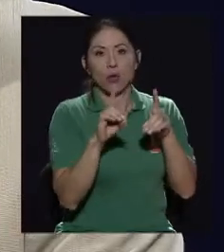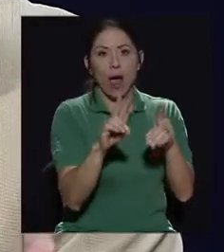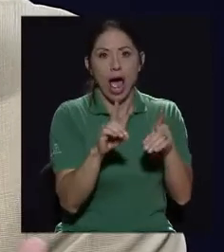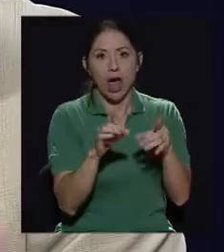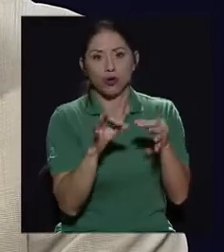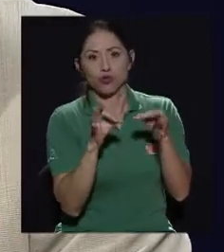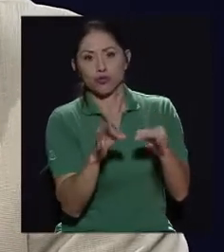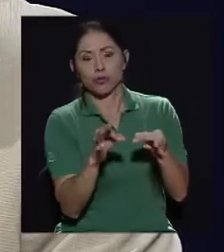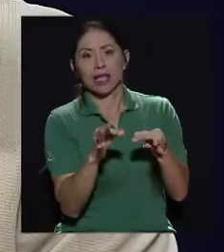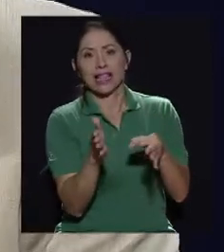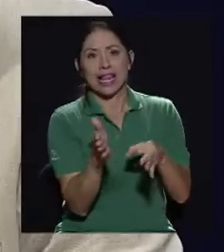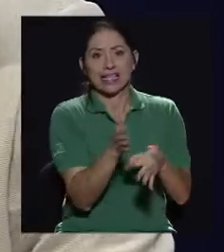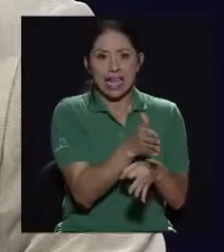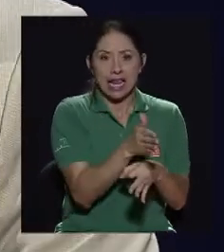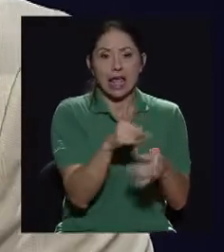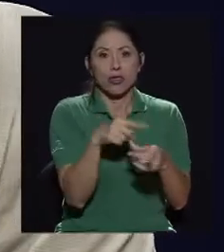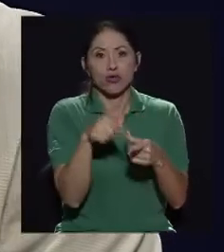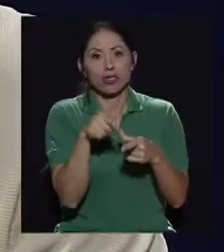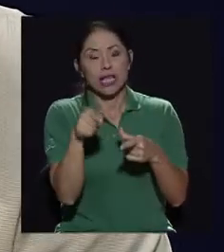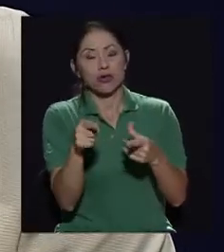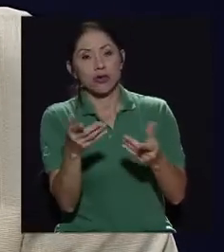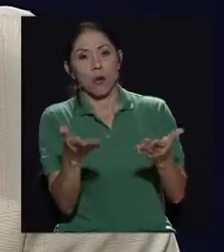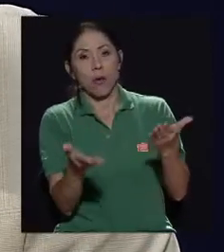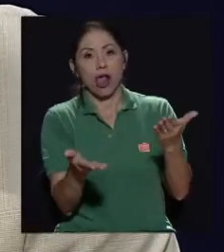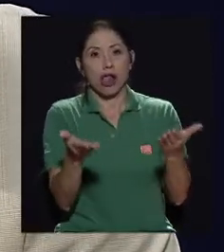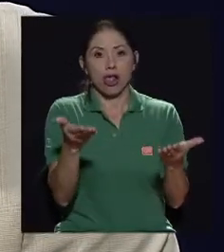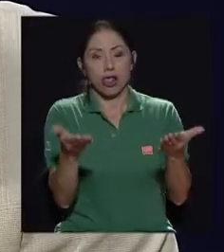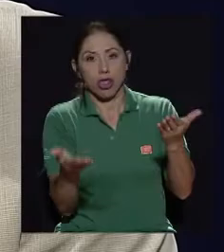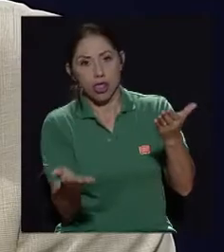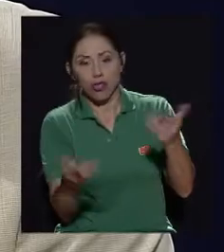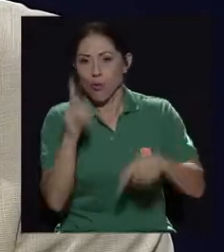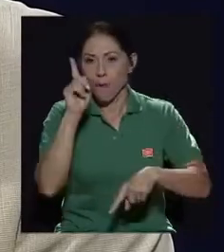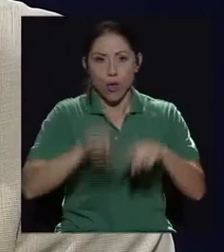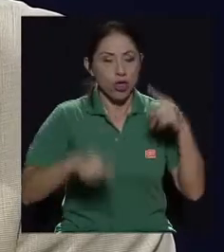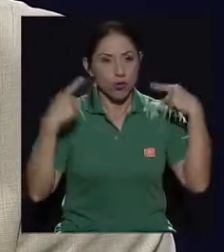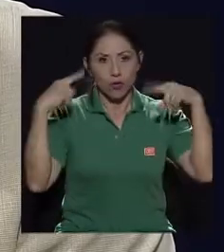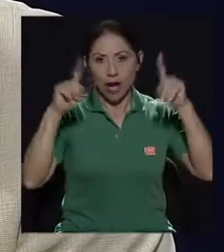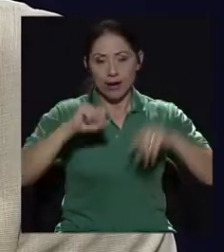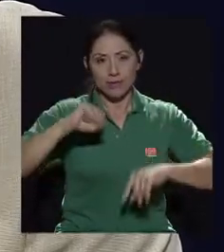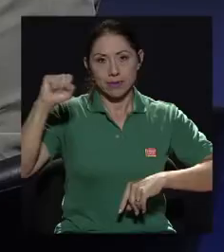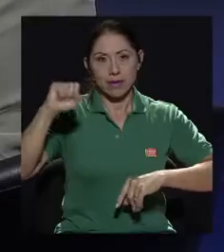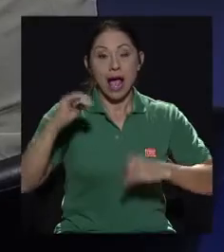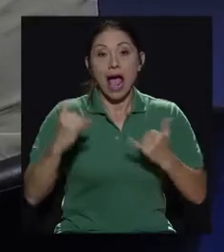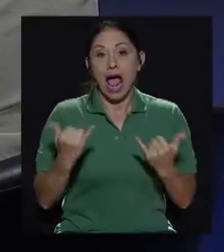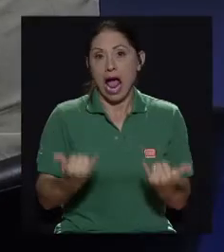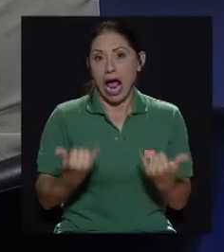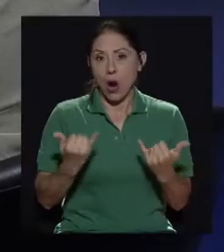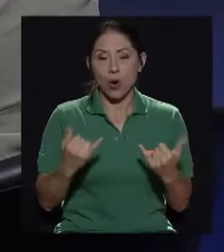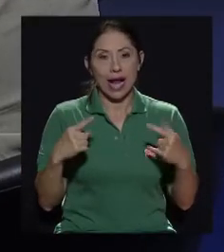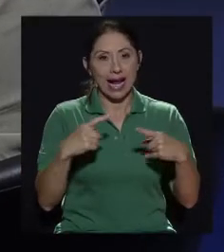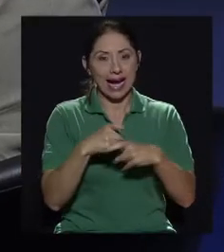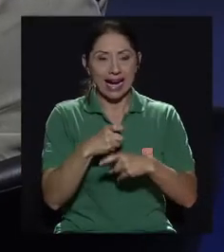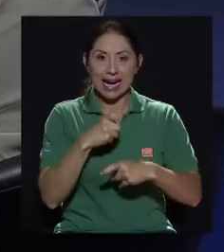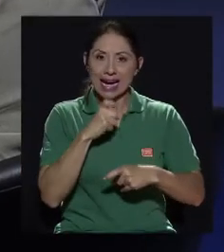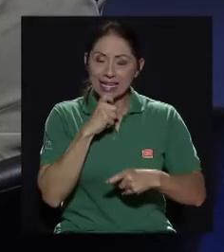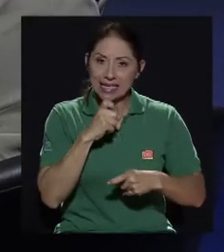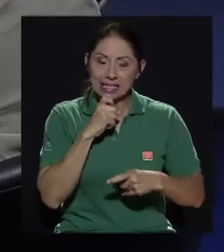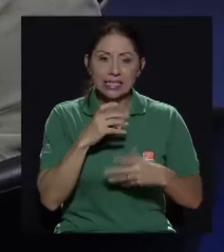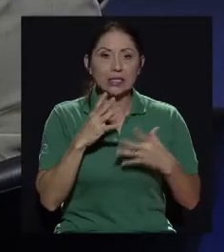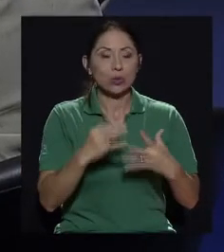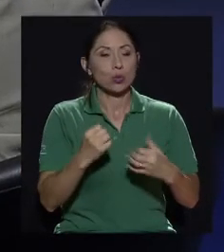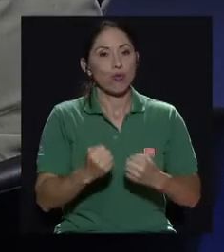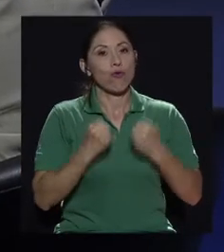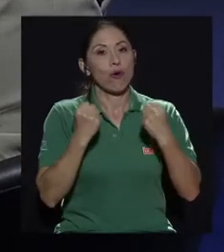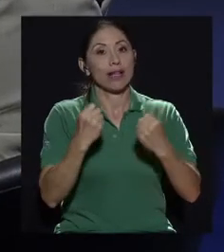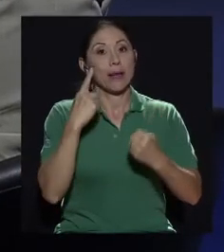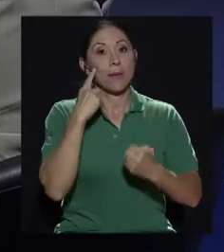etcétera la izquierda y han logrado generar un desequilibrio que no les ha permitido llegar al poder ahora está en una crisis muy fuerte porque hay